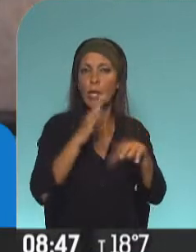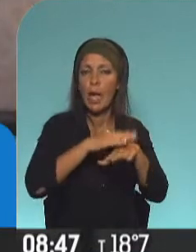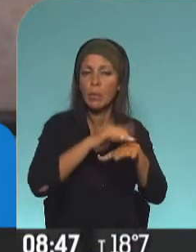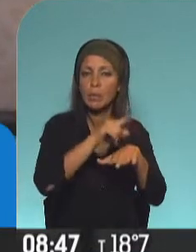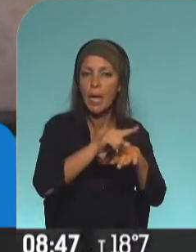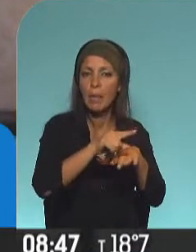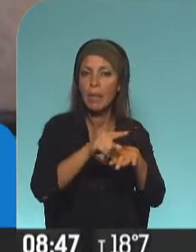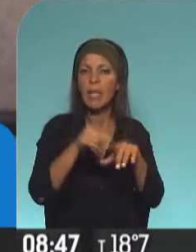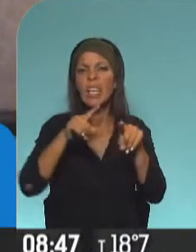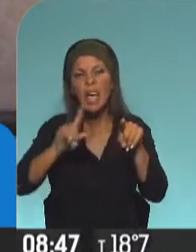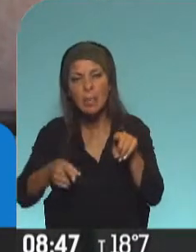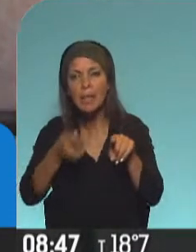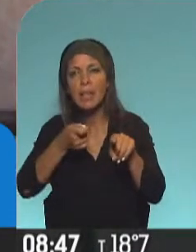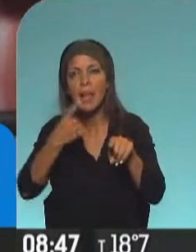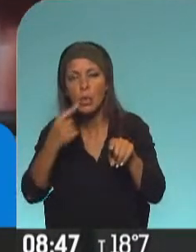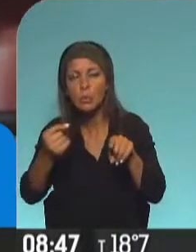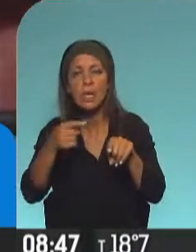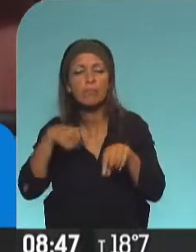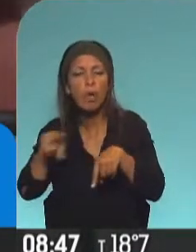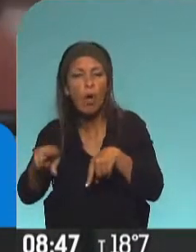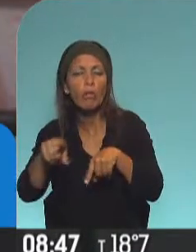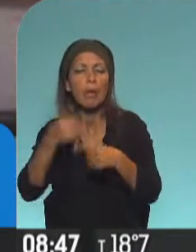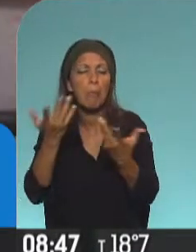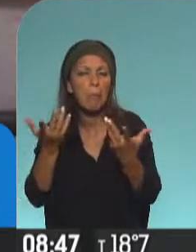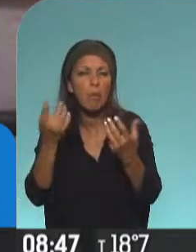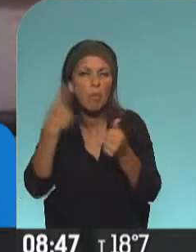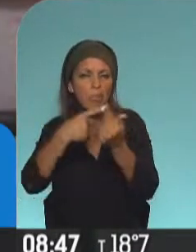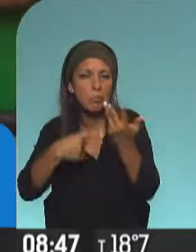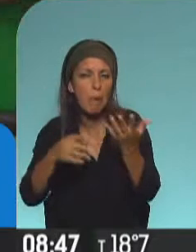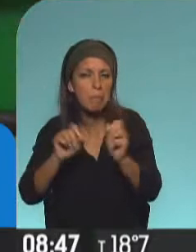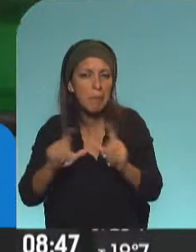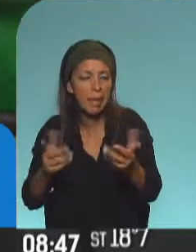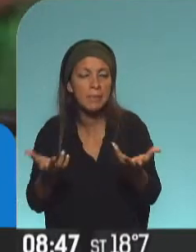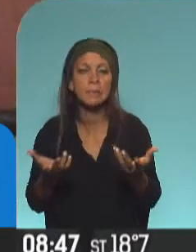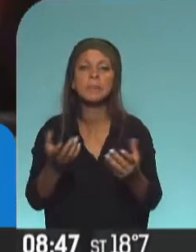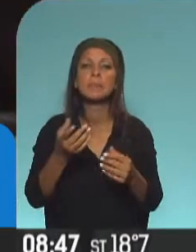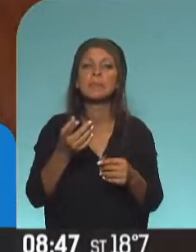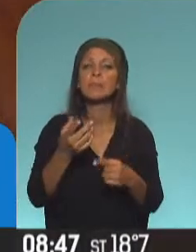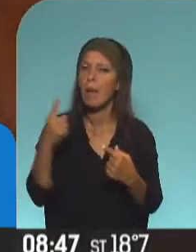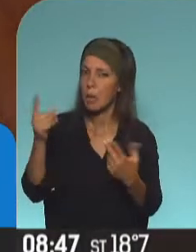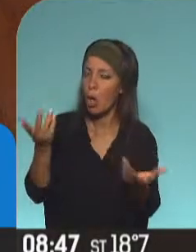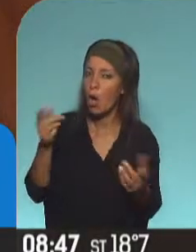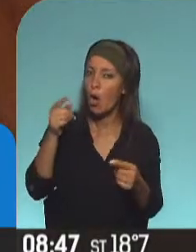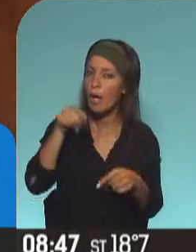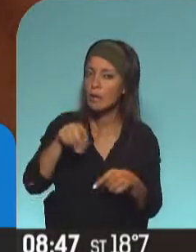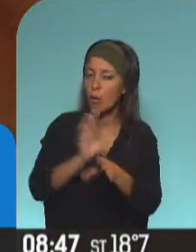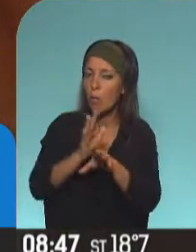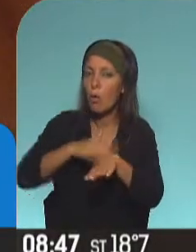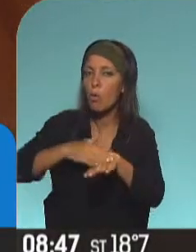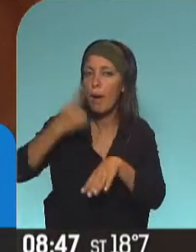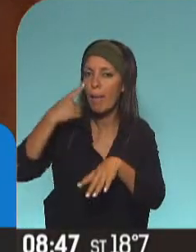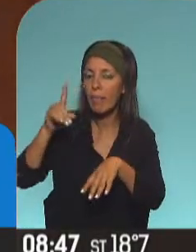que es provincial, para lo que es una ley federal. Estoy mostrando todos Ahora, los ¿es problemas. desconocimiento o hay algo